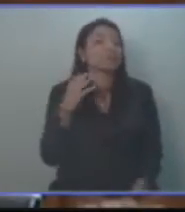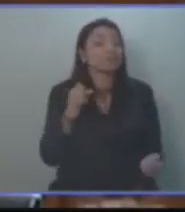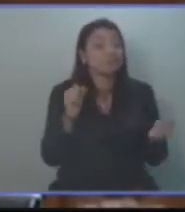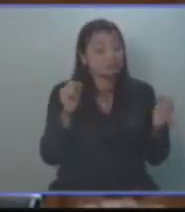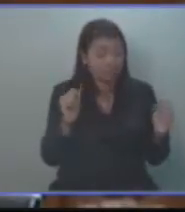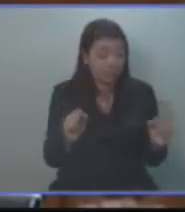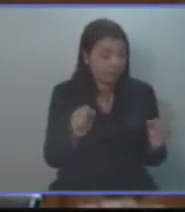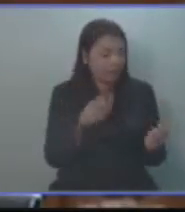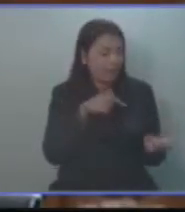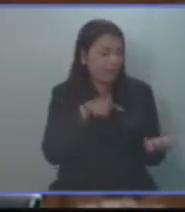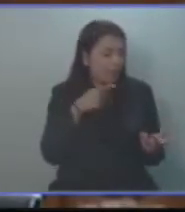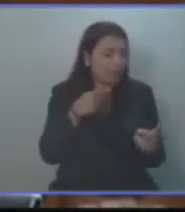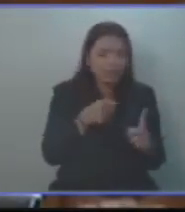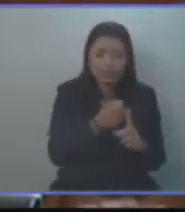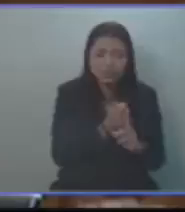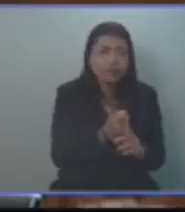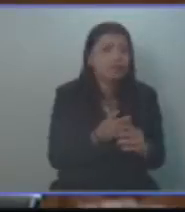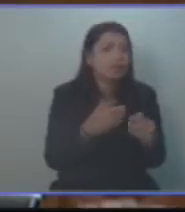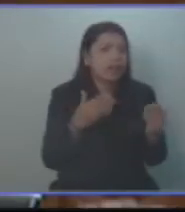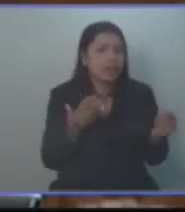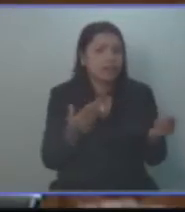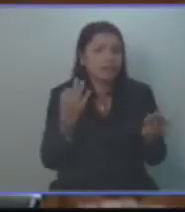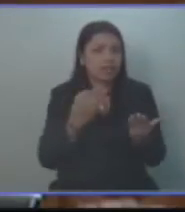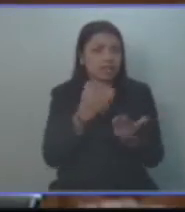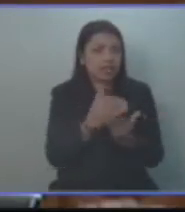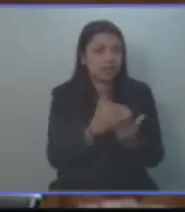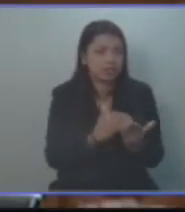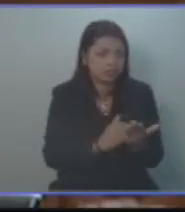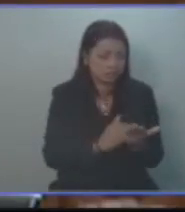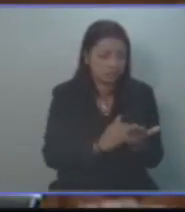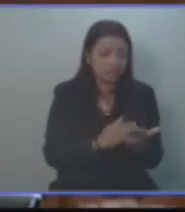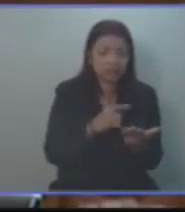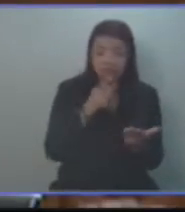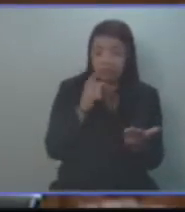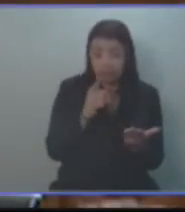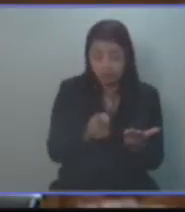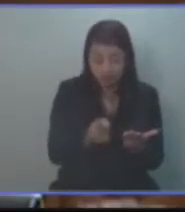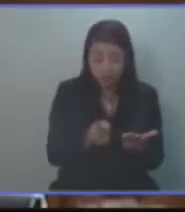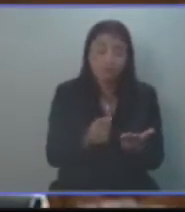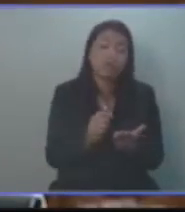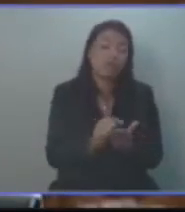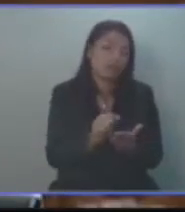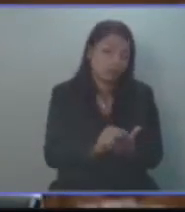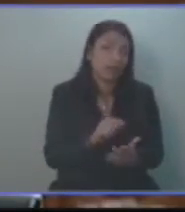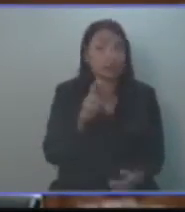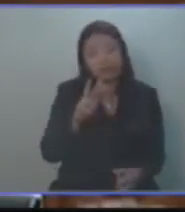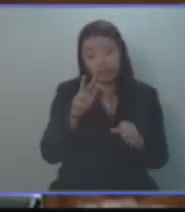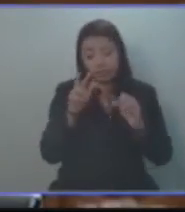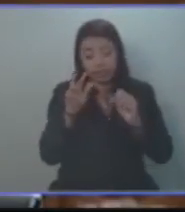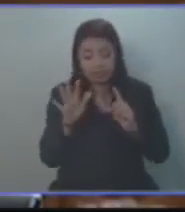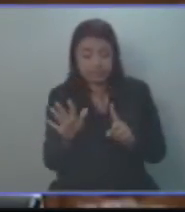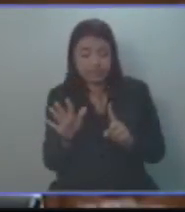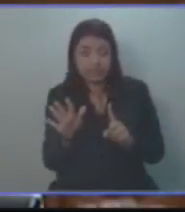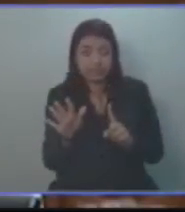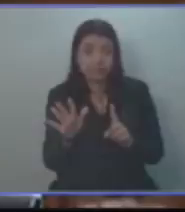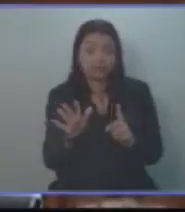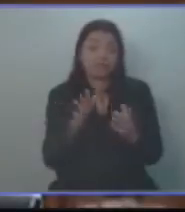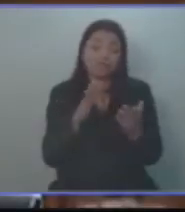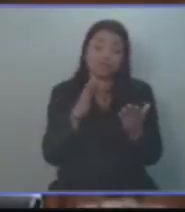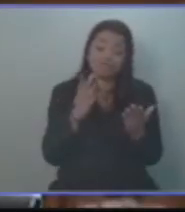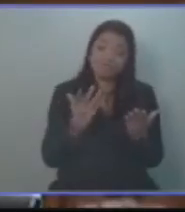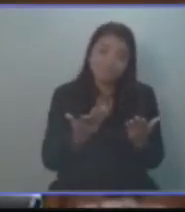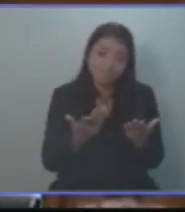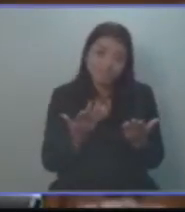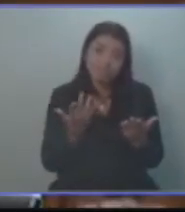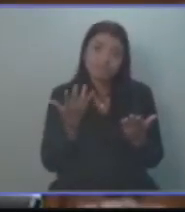para tal fin. Requisitos de nombramiento, artículo 36. Los requisitos que debe cumplir todo aspirante para